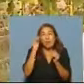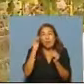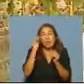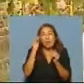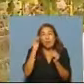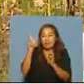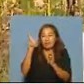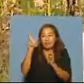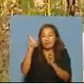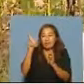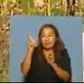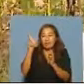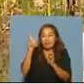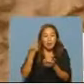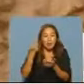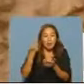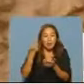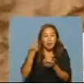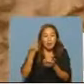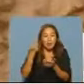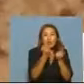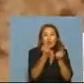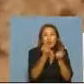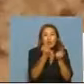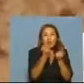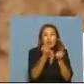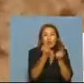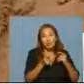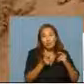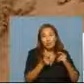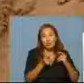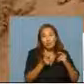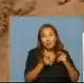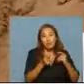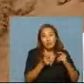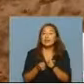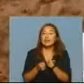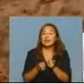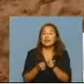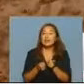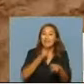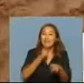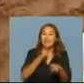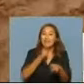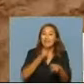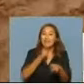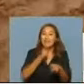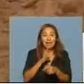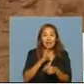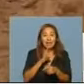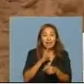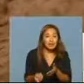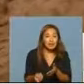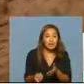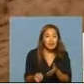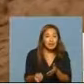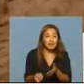fuertes daños en lo que hace a su economía y también a lo que hace a la comercialización realmente y a la